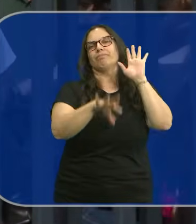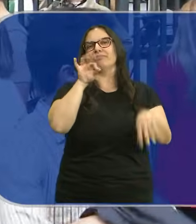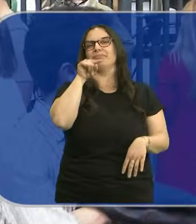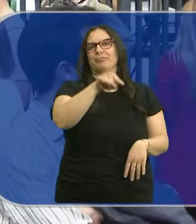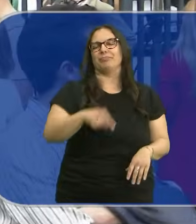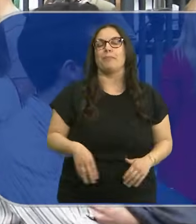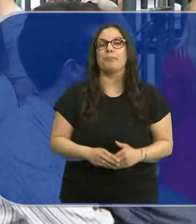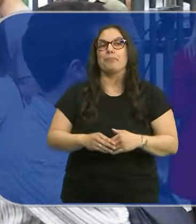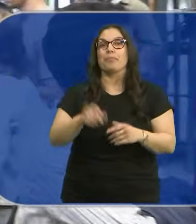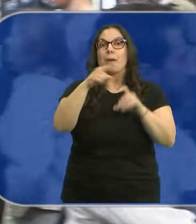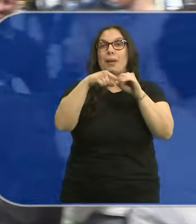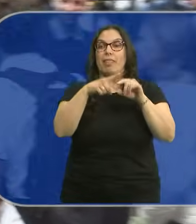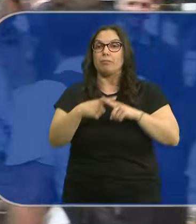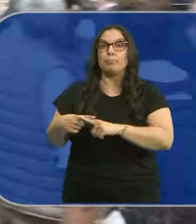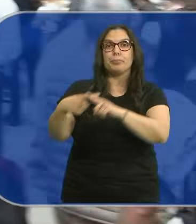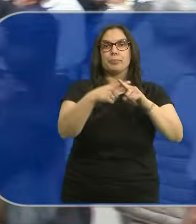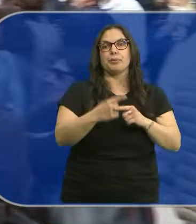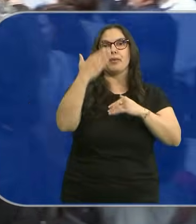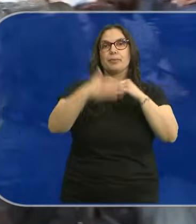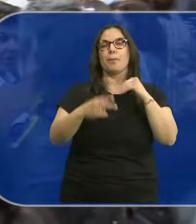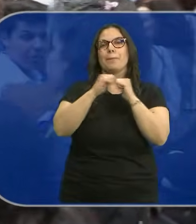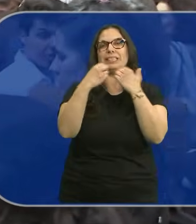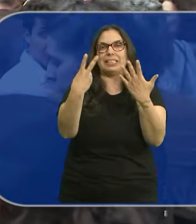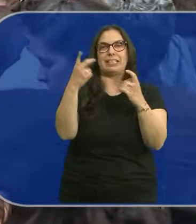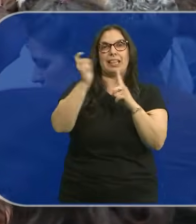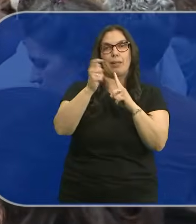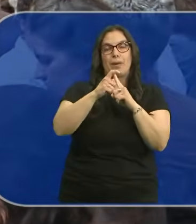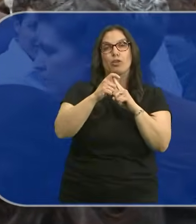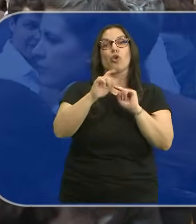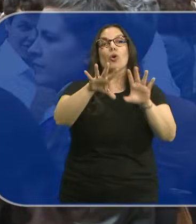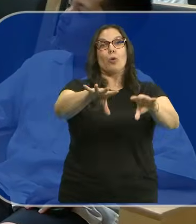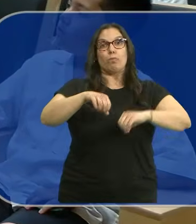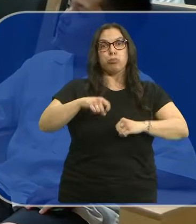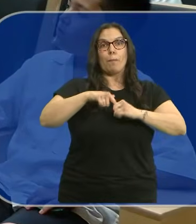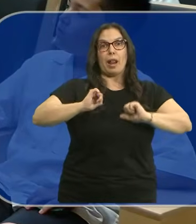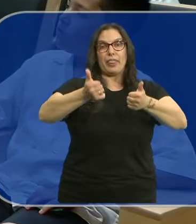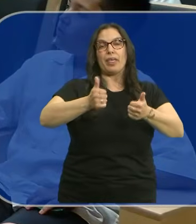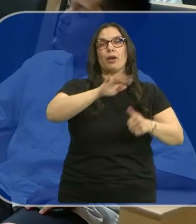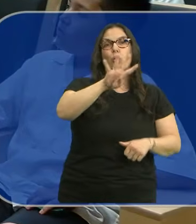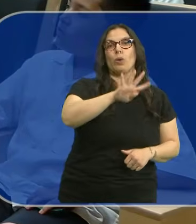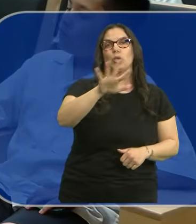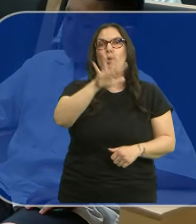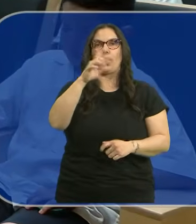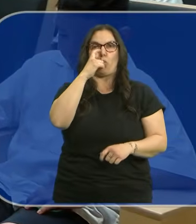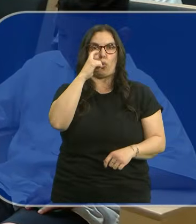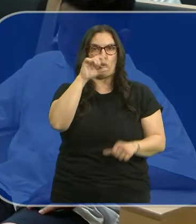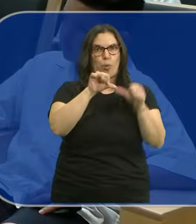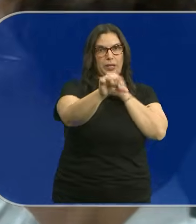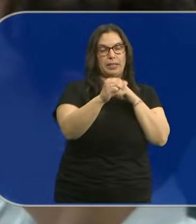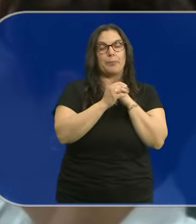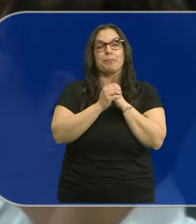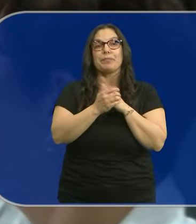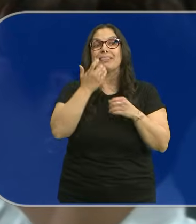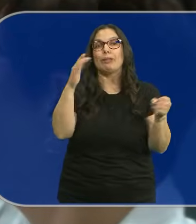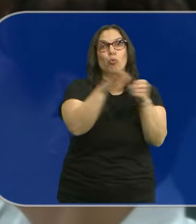esa opción. El reparto de plazas finalizará el 27 de mayo y la toma de posesión se realizará entre los días 4 y 5 de junio. Si